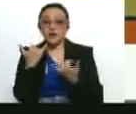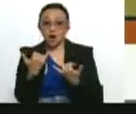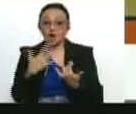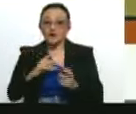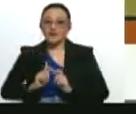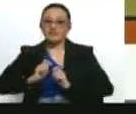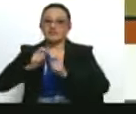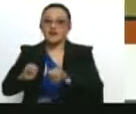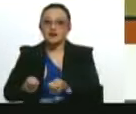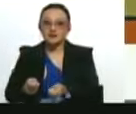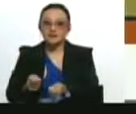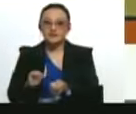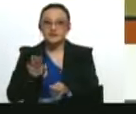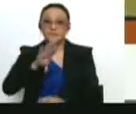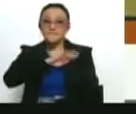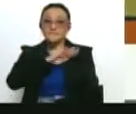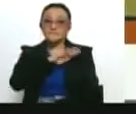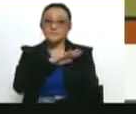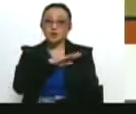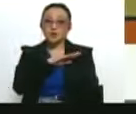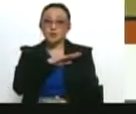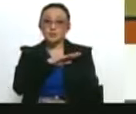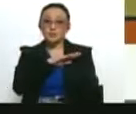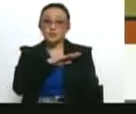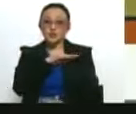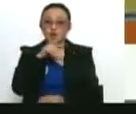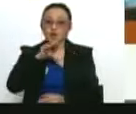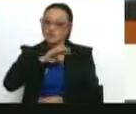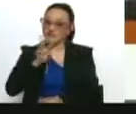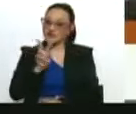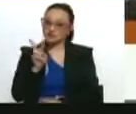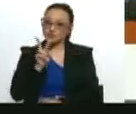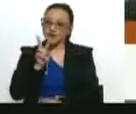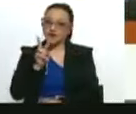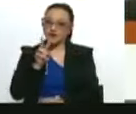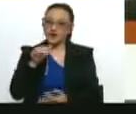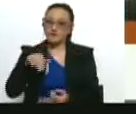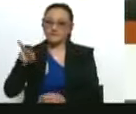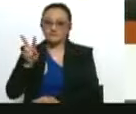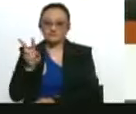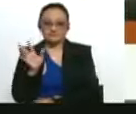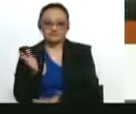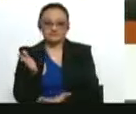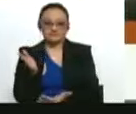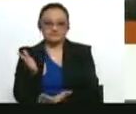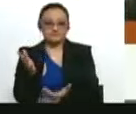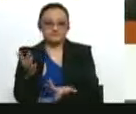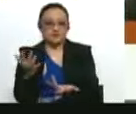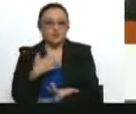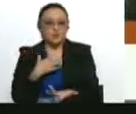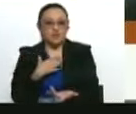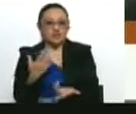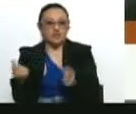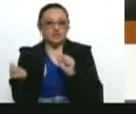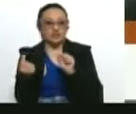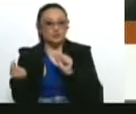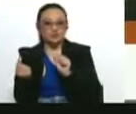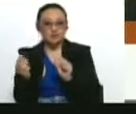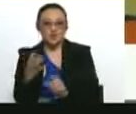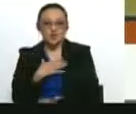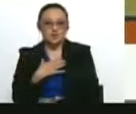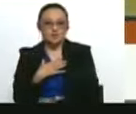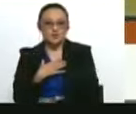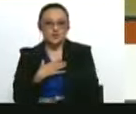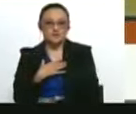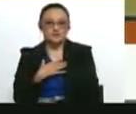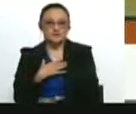concesiones en territorios que son venezolanos, que no tienen ninguna discusión. Y eso no lo vamos a discutir